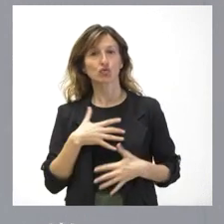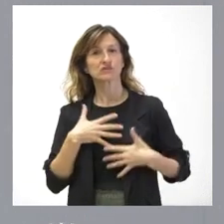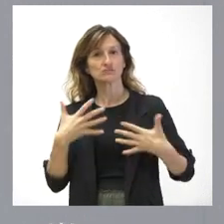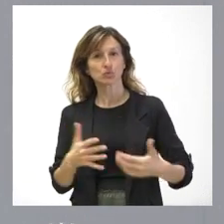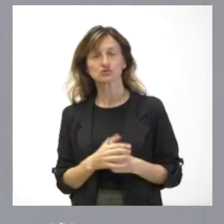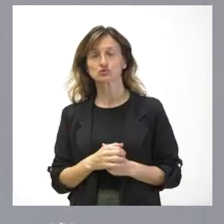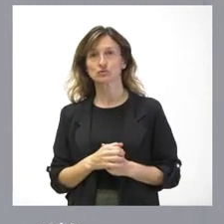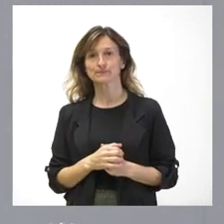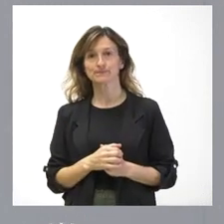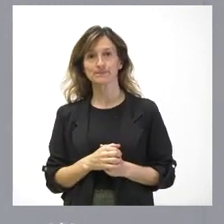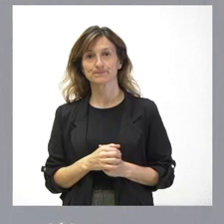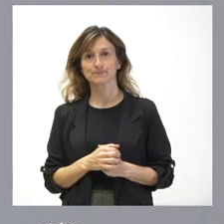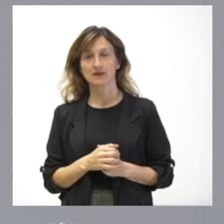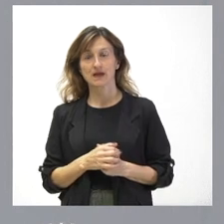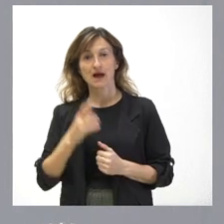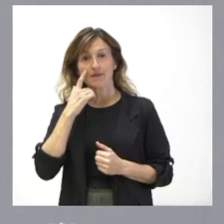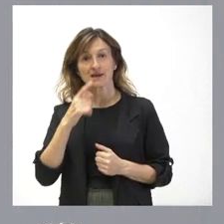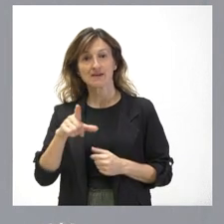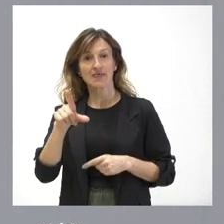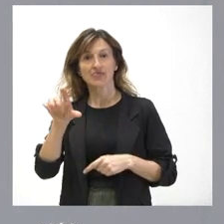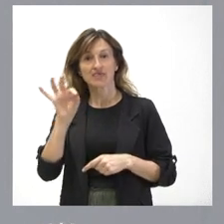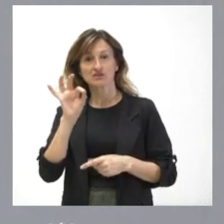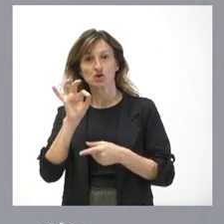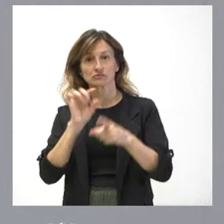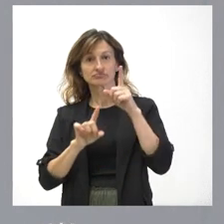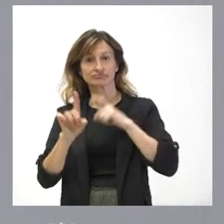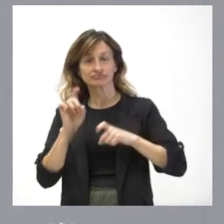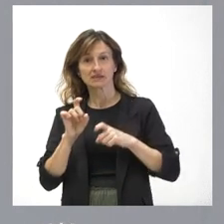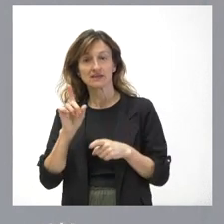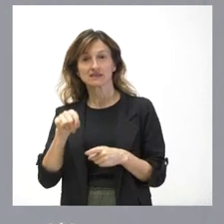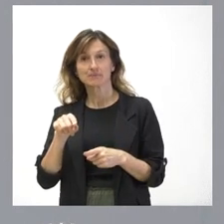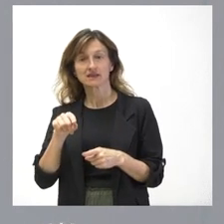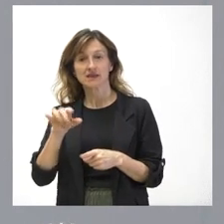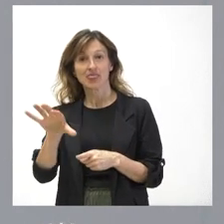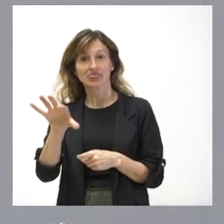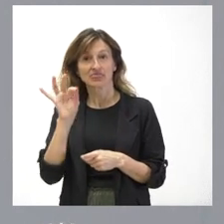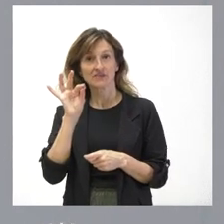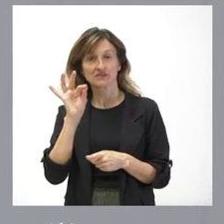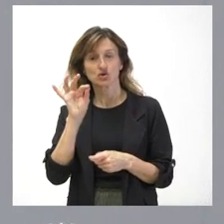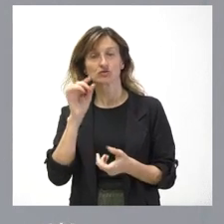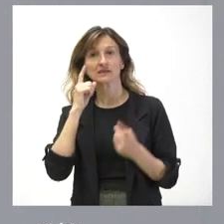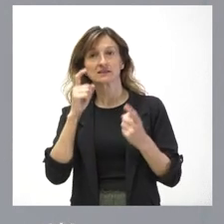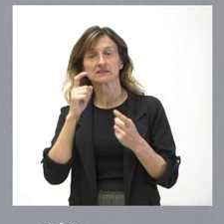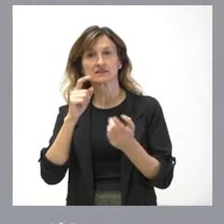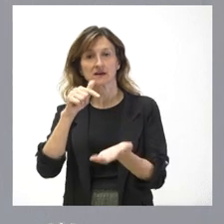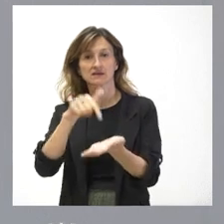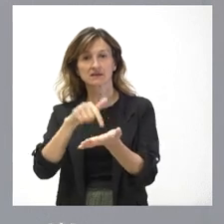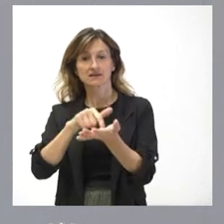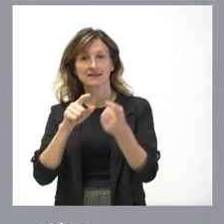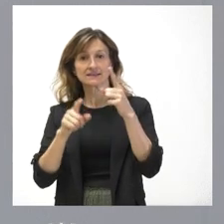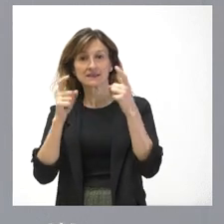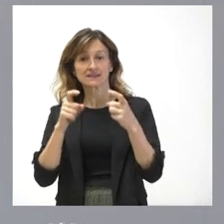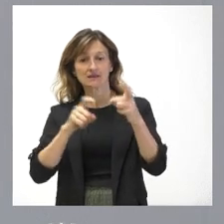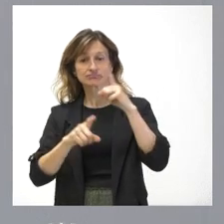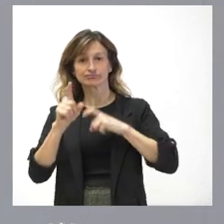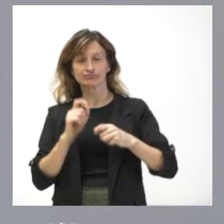a que esta decisión se pueda revertir y exigiremos que esta decisión pues se vuelva mar marcha atrás y por tanto que